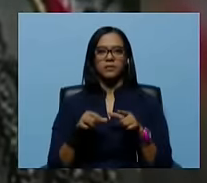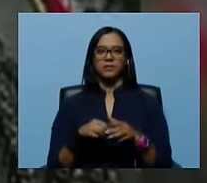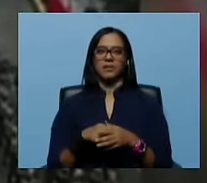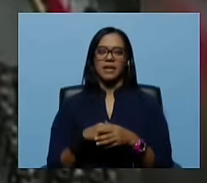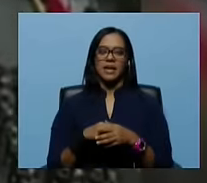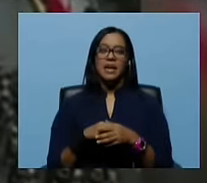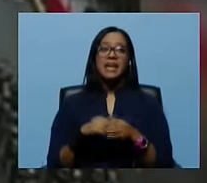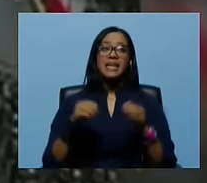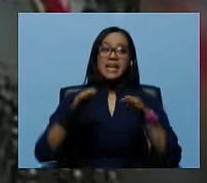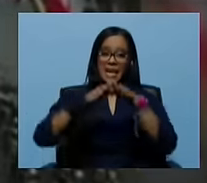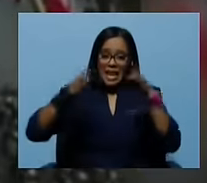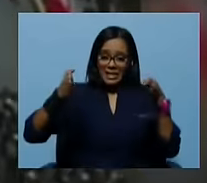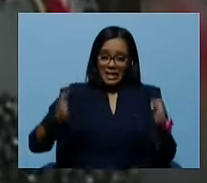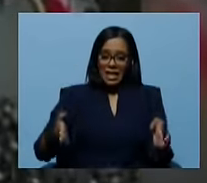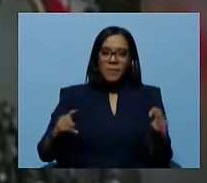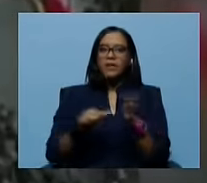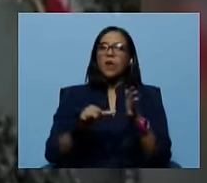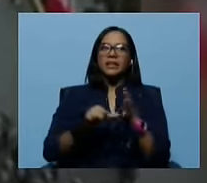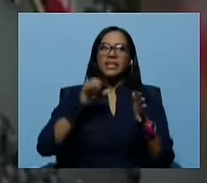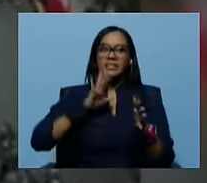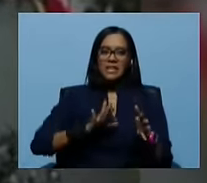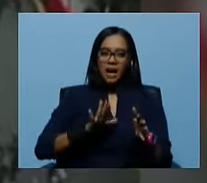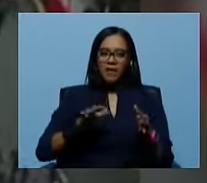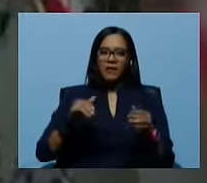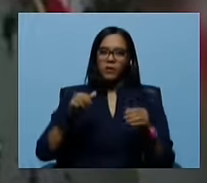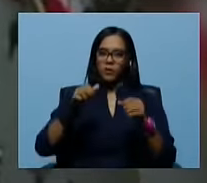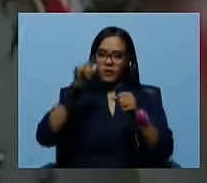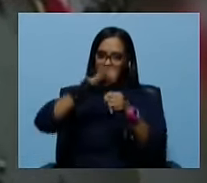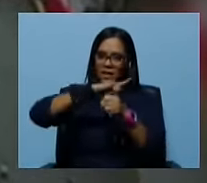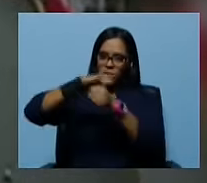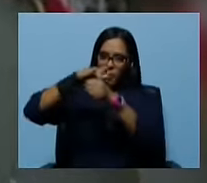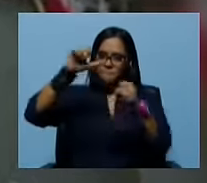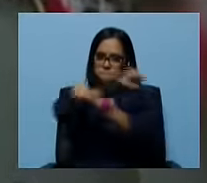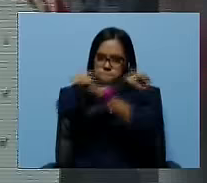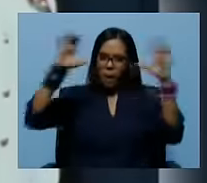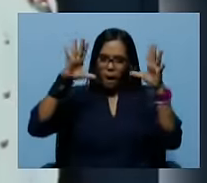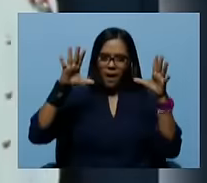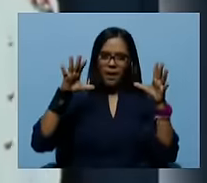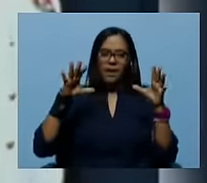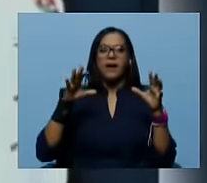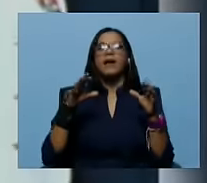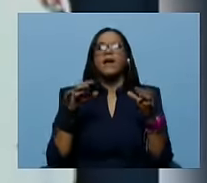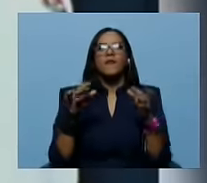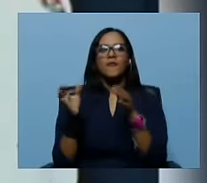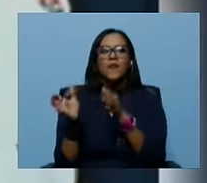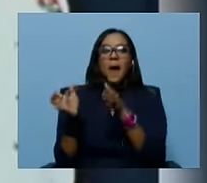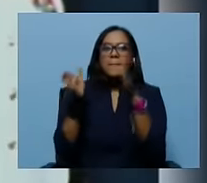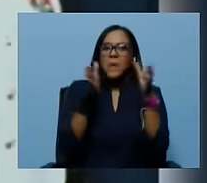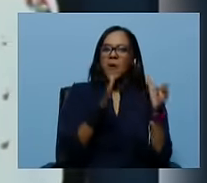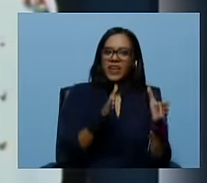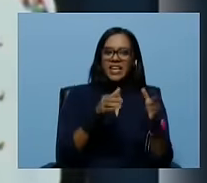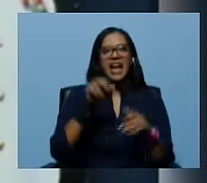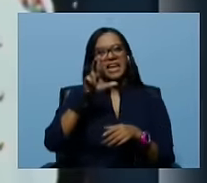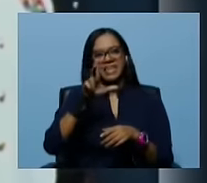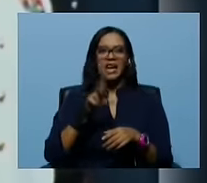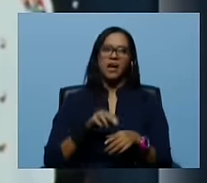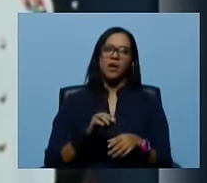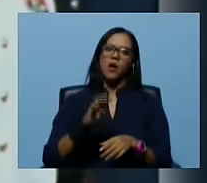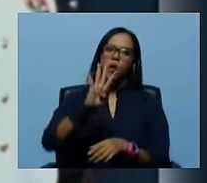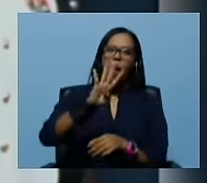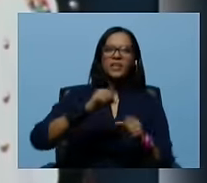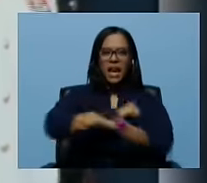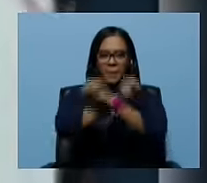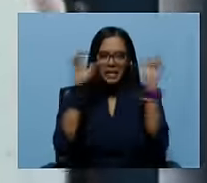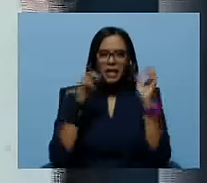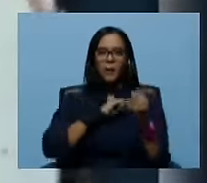Que la tarima donde estaba ubicada, donde explotó el dron, fue movida a las 3, 4 de la mañana por nuestro